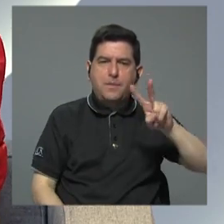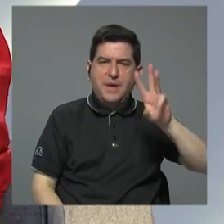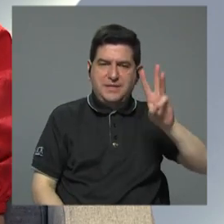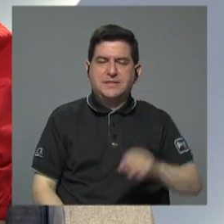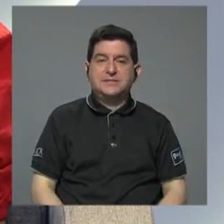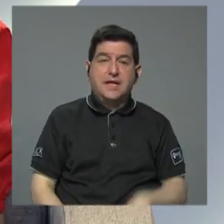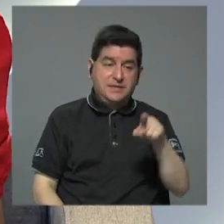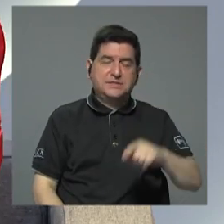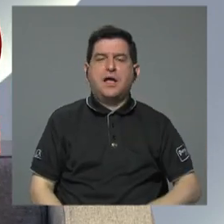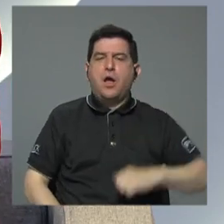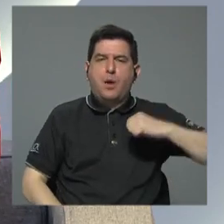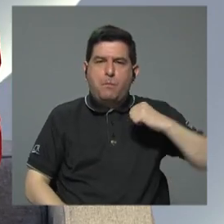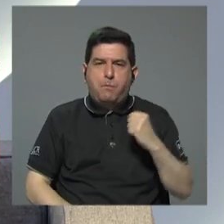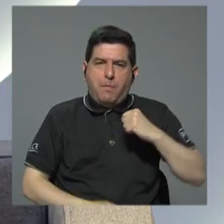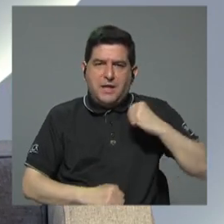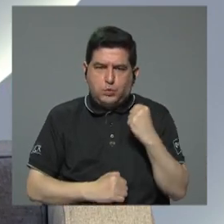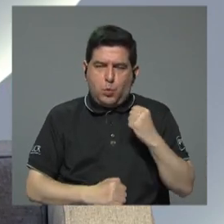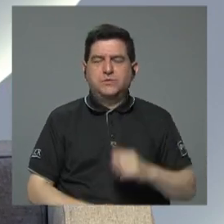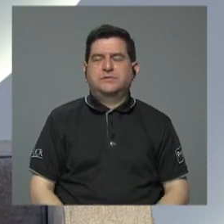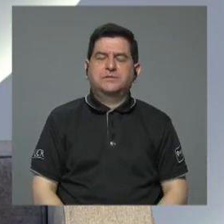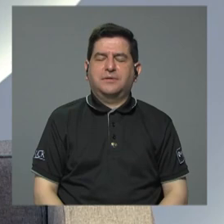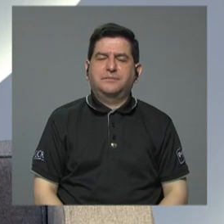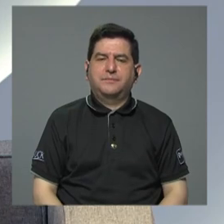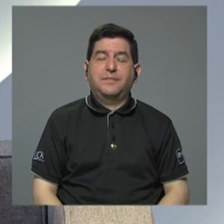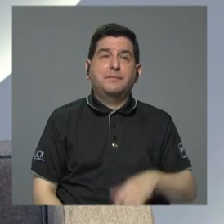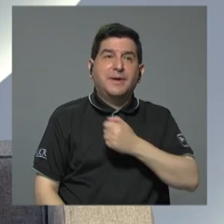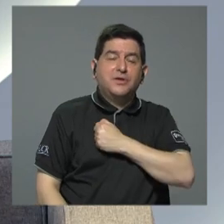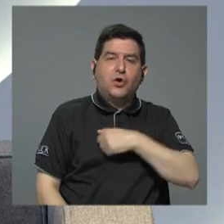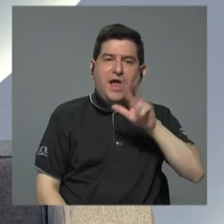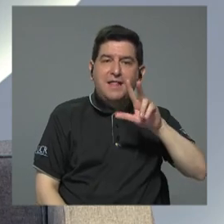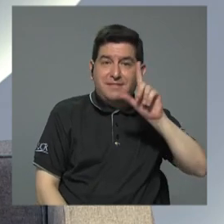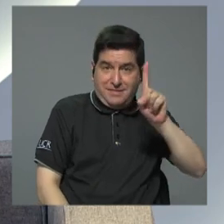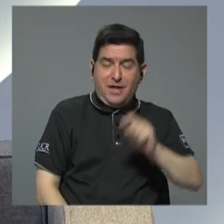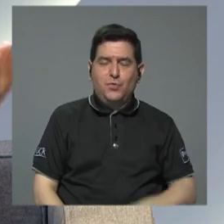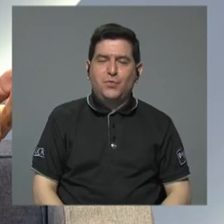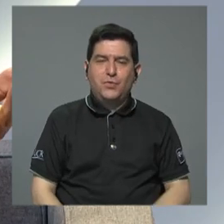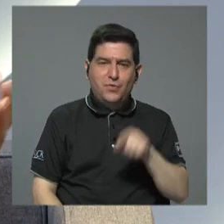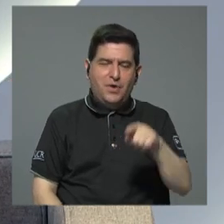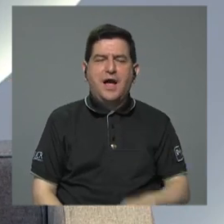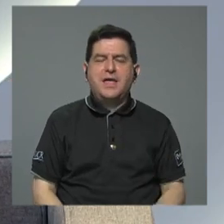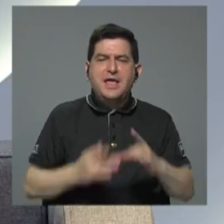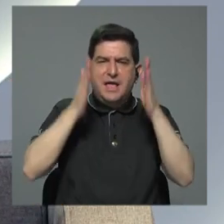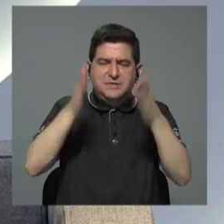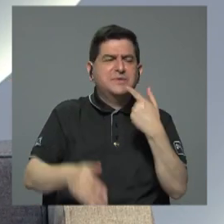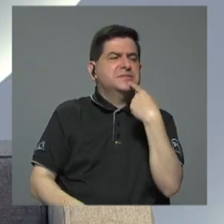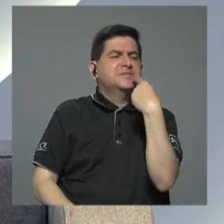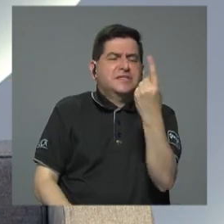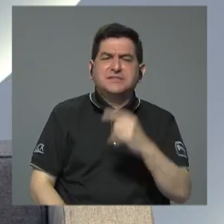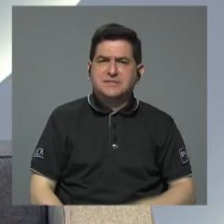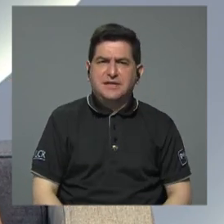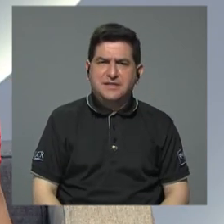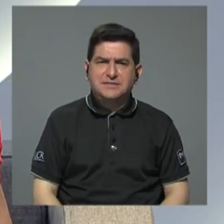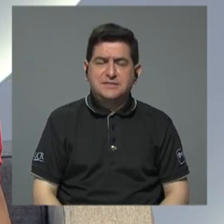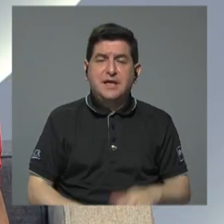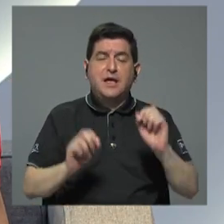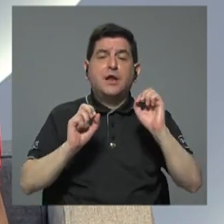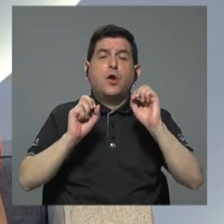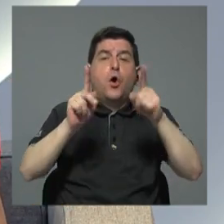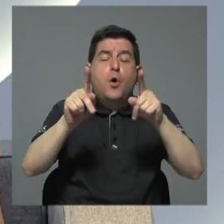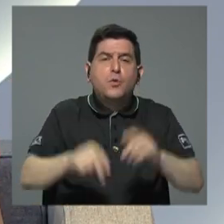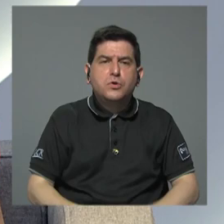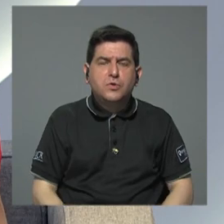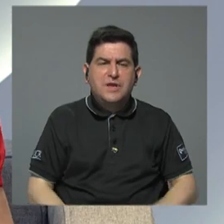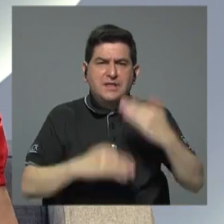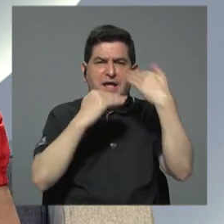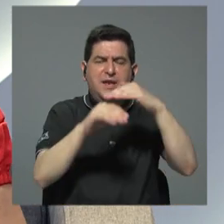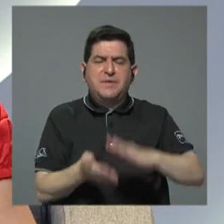Glasgow, el 31 decía, y bueno, la cumbre va a abordar, los expertos dicen que esta es la ventana para limitar el aumento